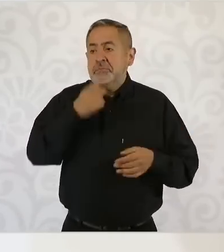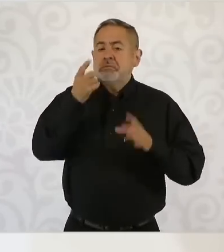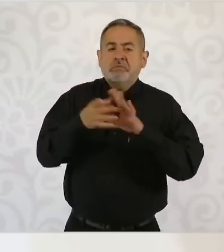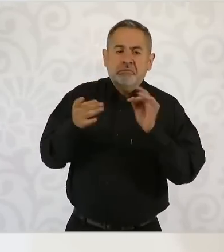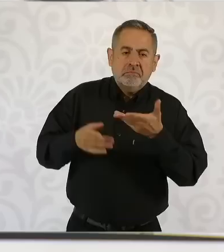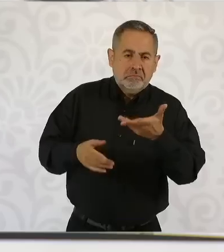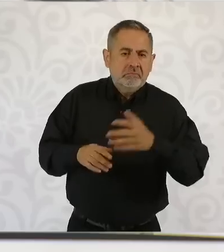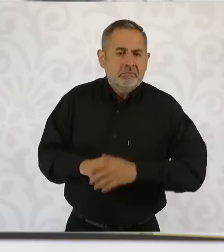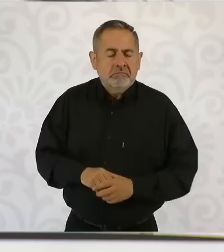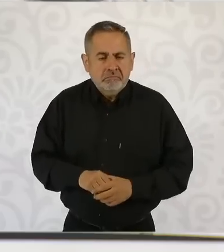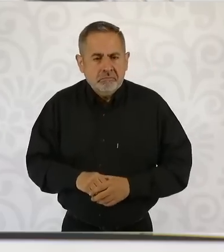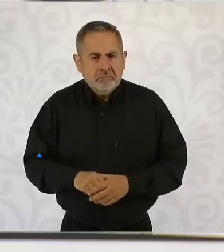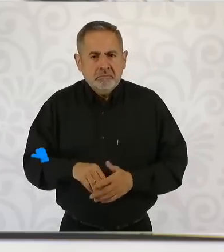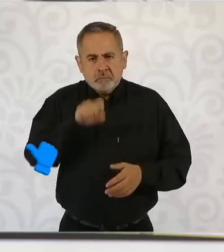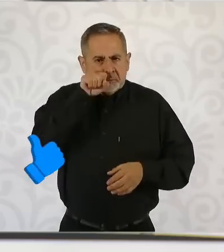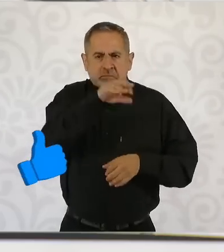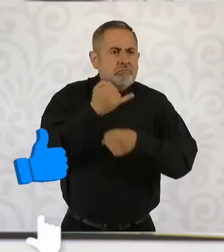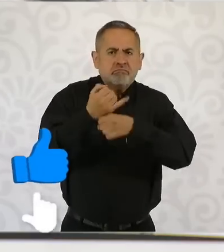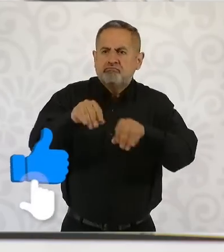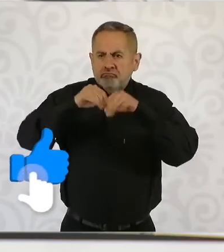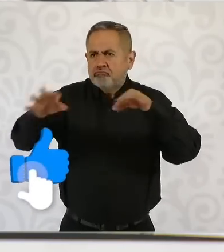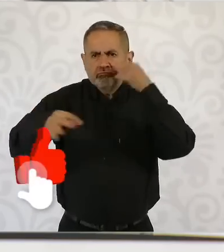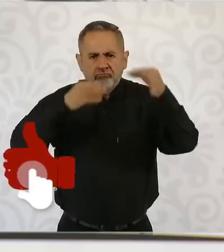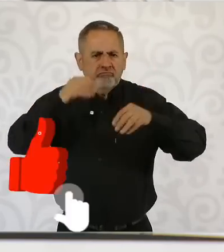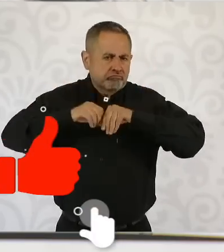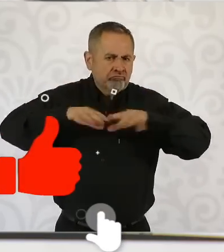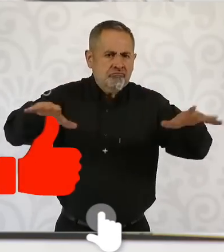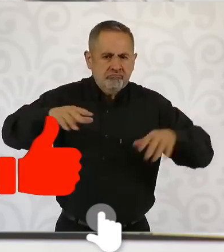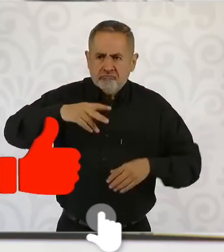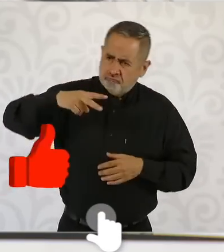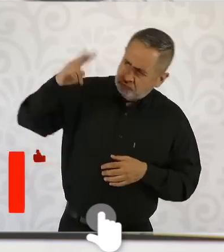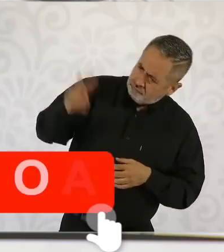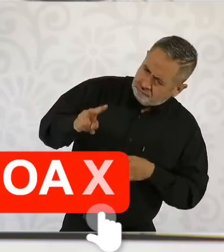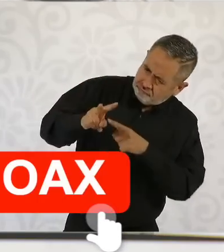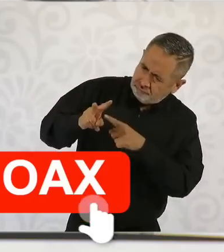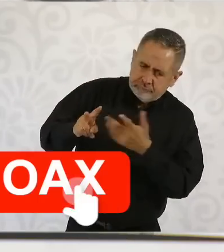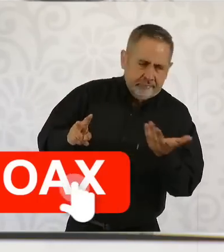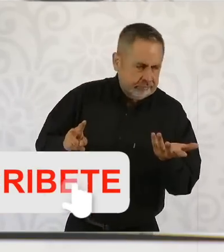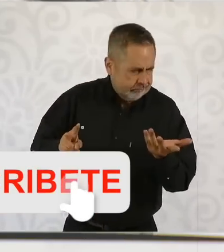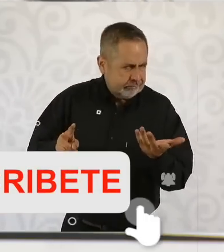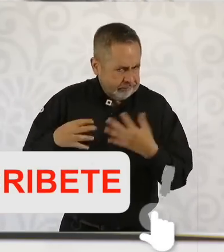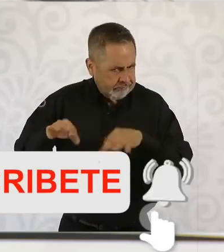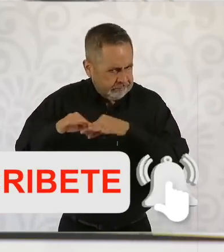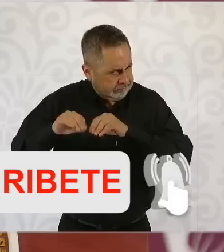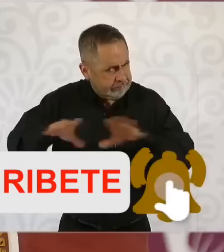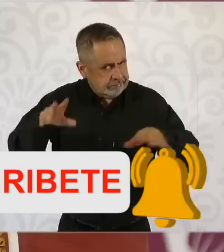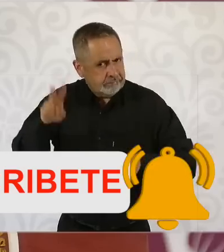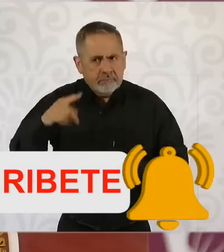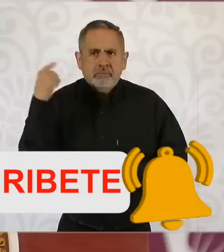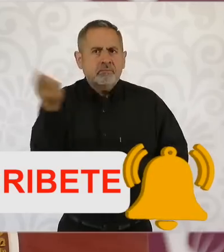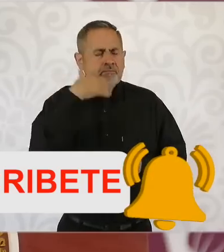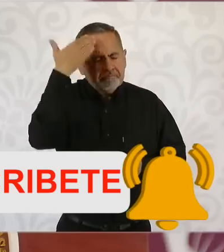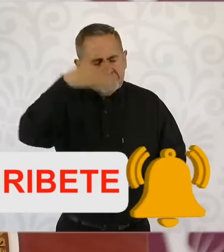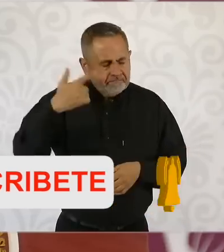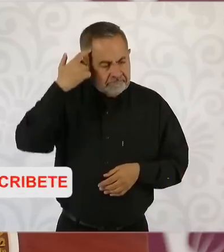qué bueno que se haga que se dé la información, que sea veraz, ¿verdad? Pero qué bueno que se dé la información para que todo el mundo tome